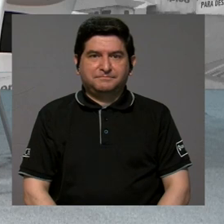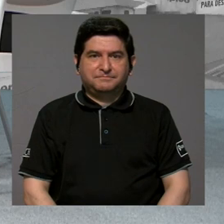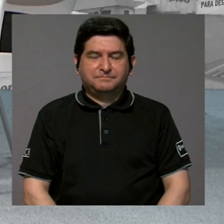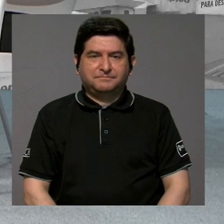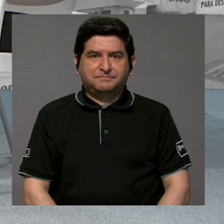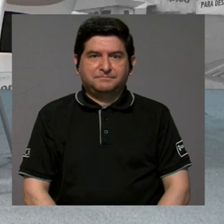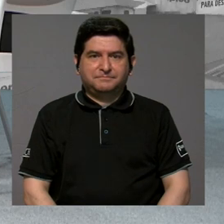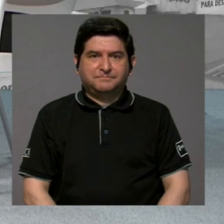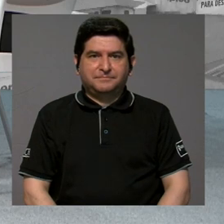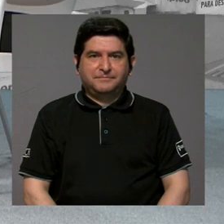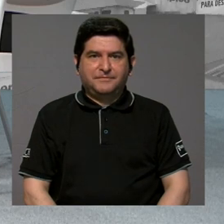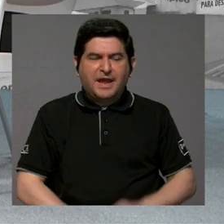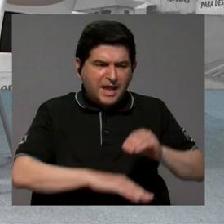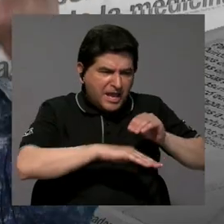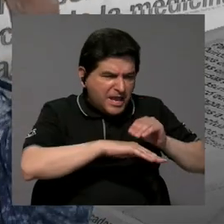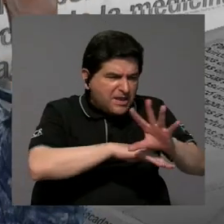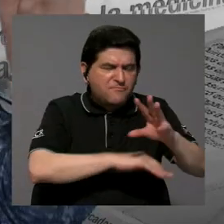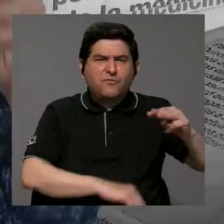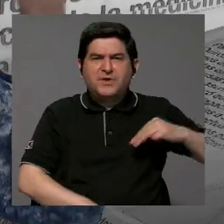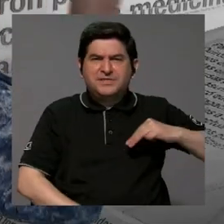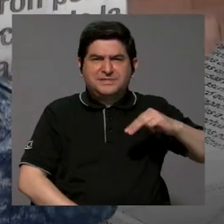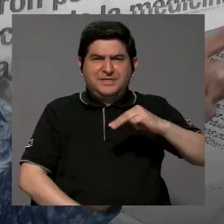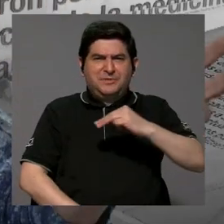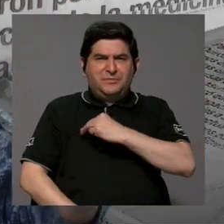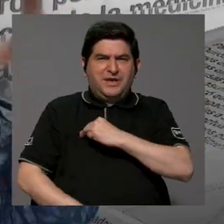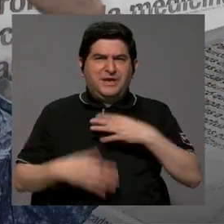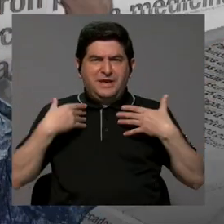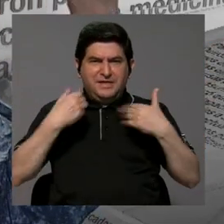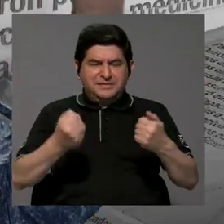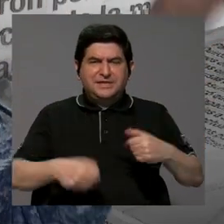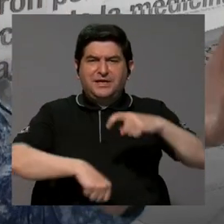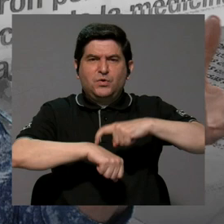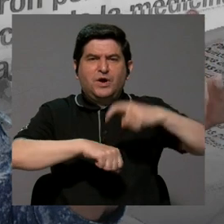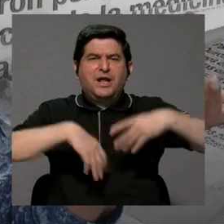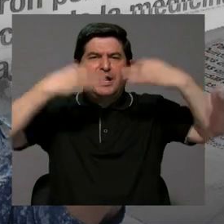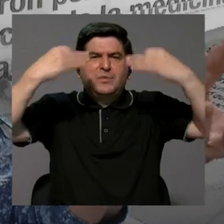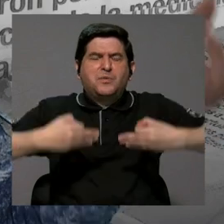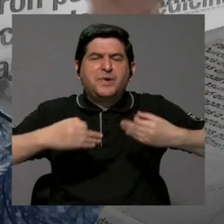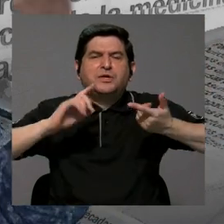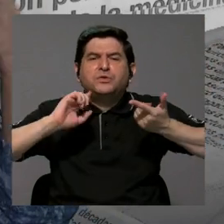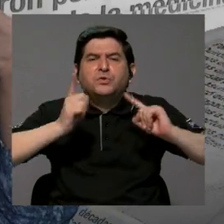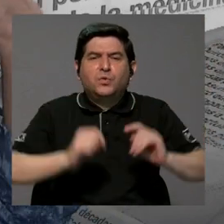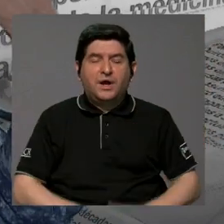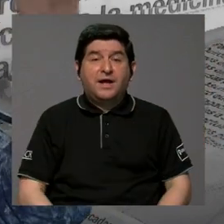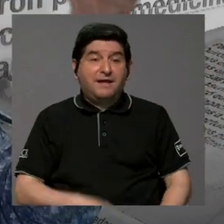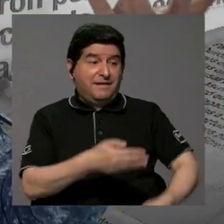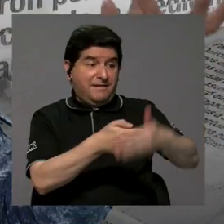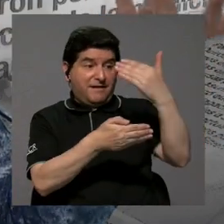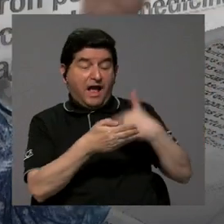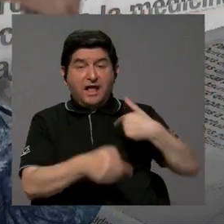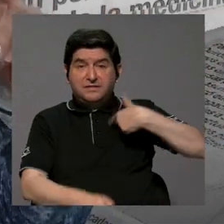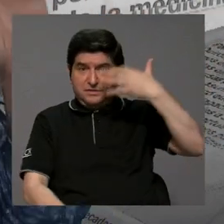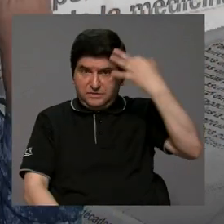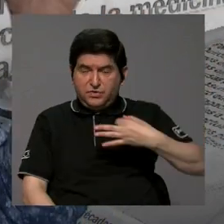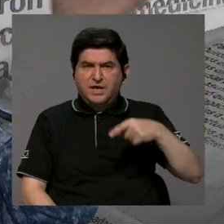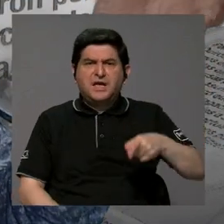cuál es el peso que tiene ahora el Ministerio de Salud en esa toma de decisiones, porque